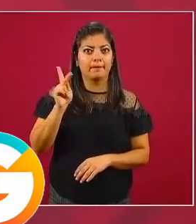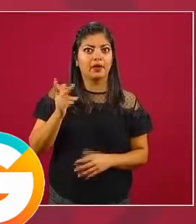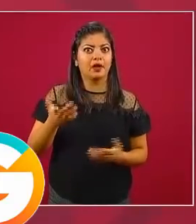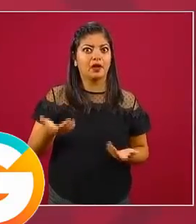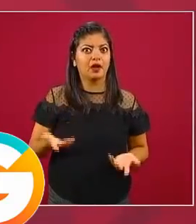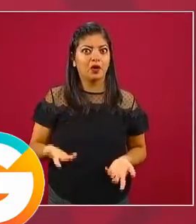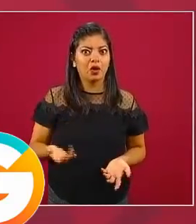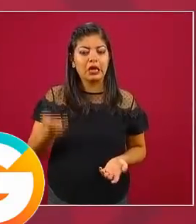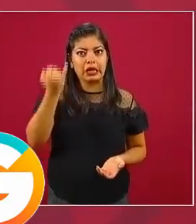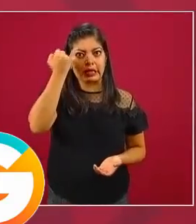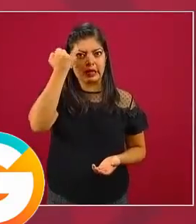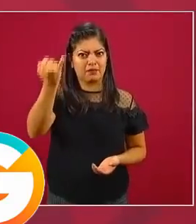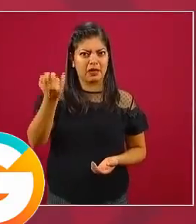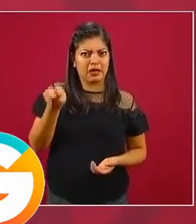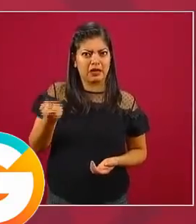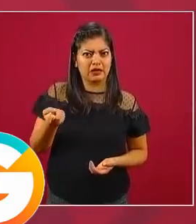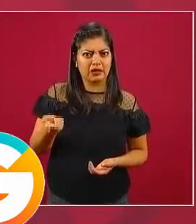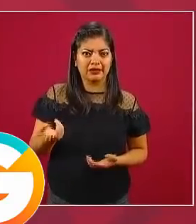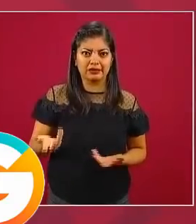imagínense estas cosas.